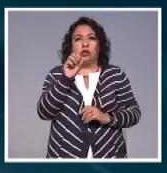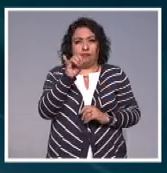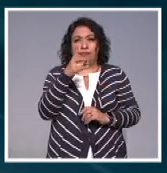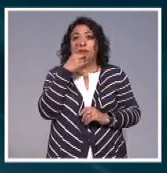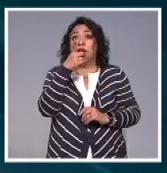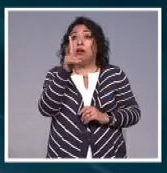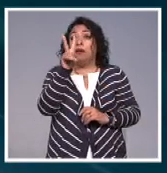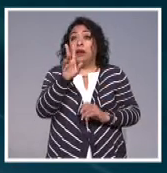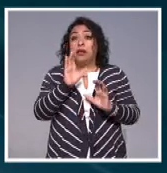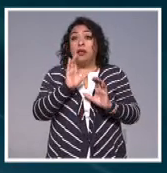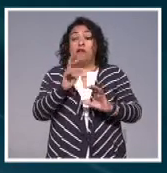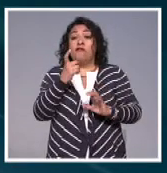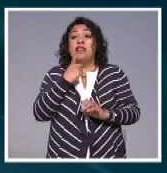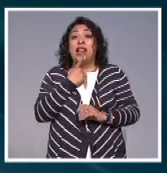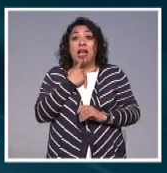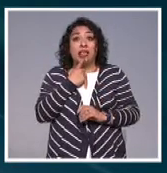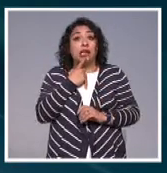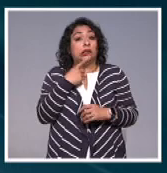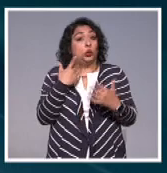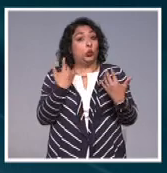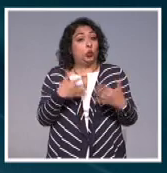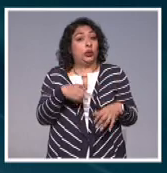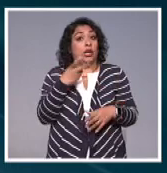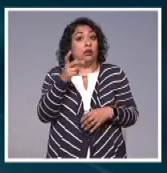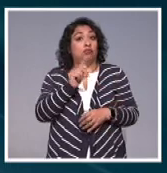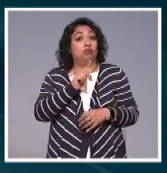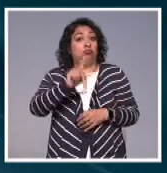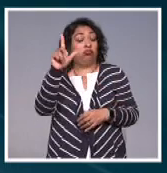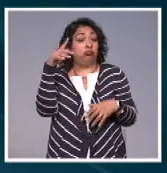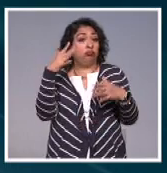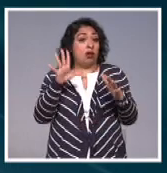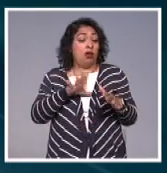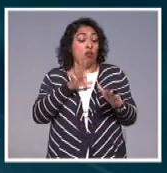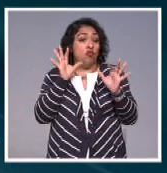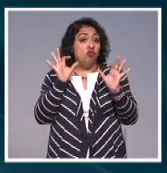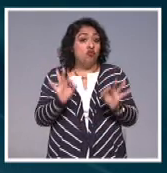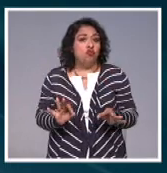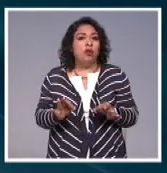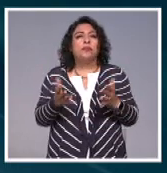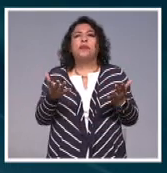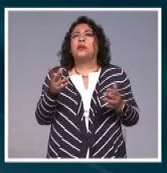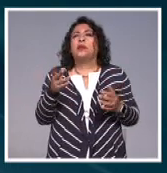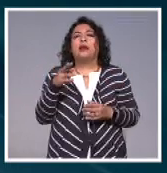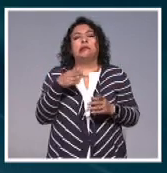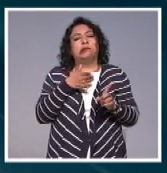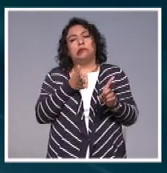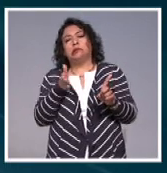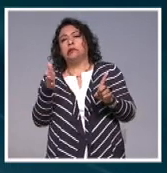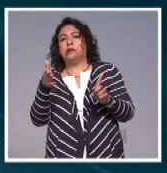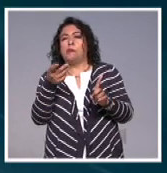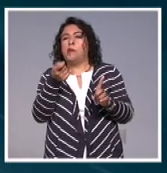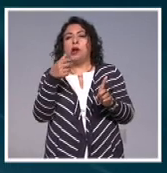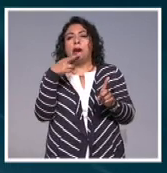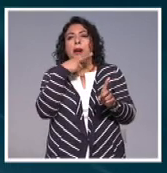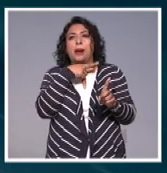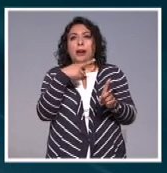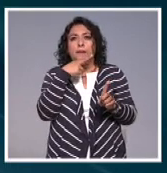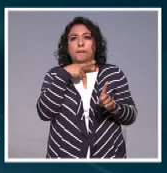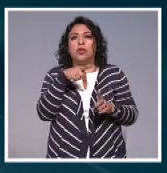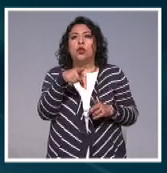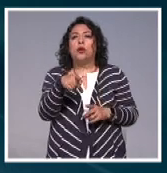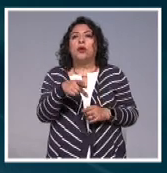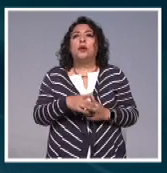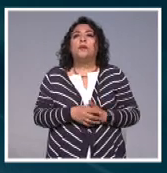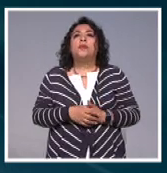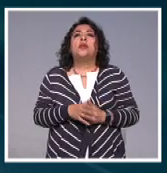vas a trabajar con un coro finlandés y eso es de altísima calidad. Diana, una pequeña desviación también muy brevemente.